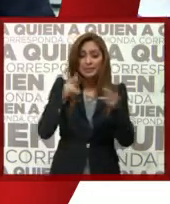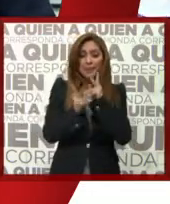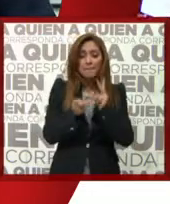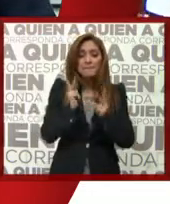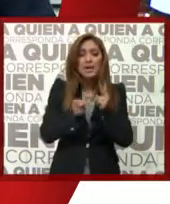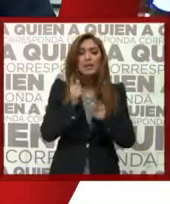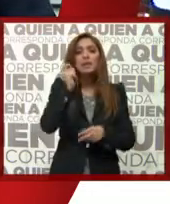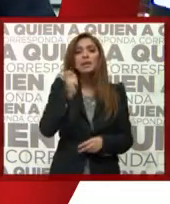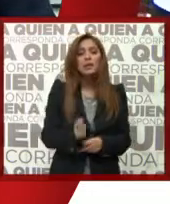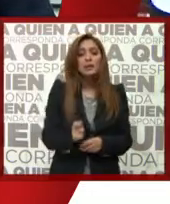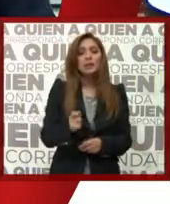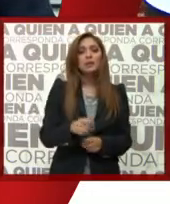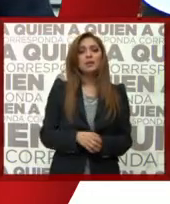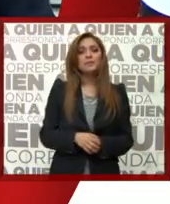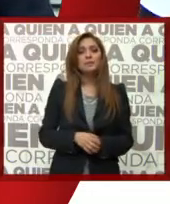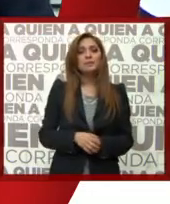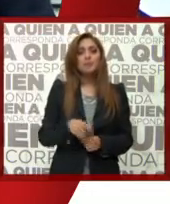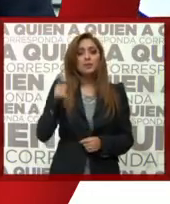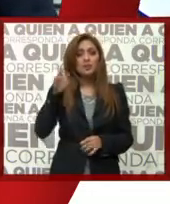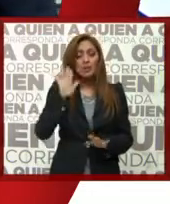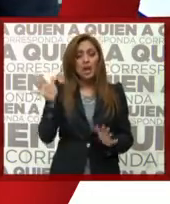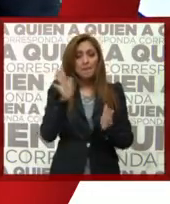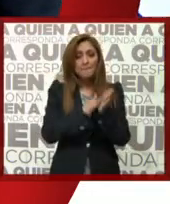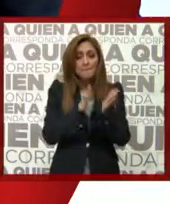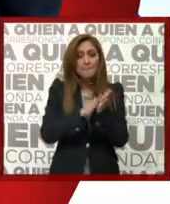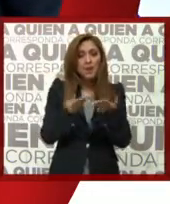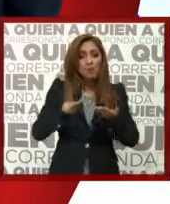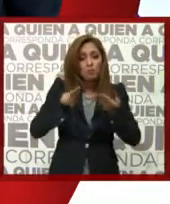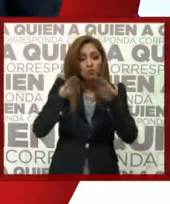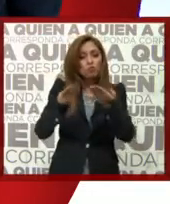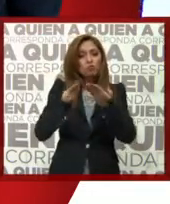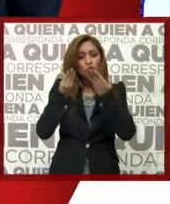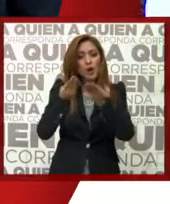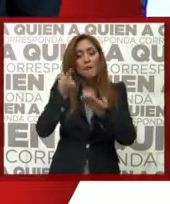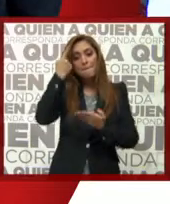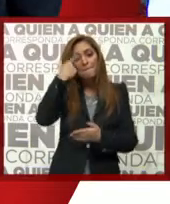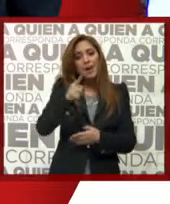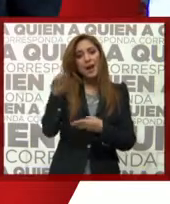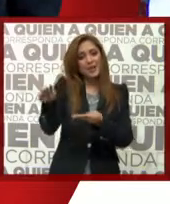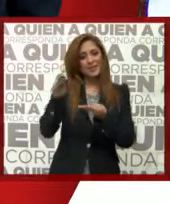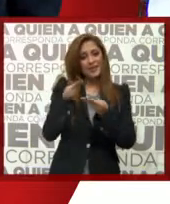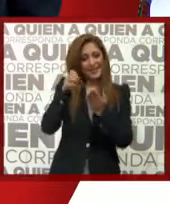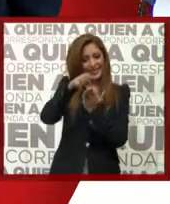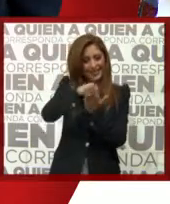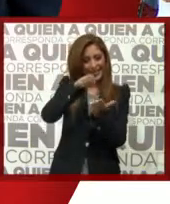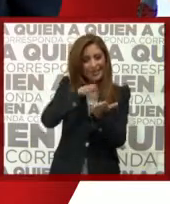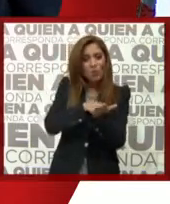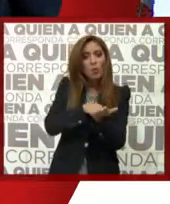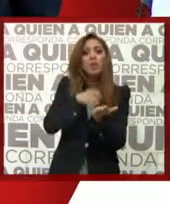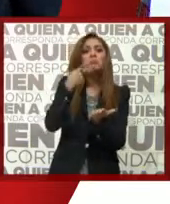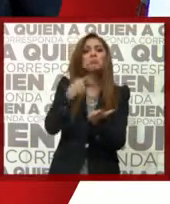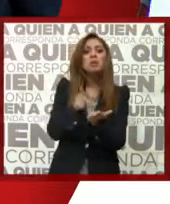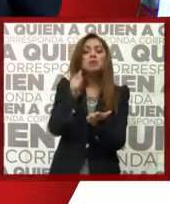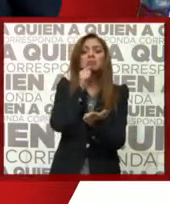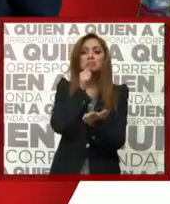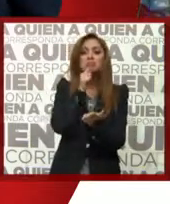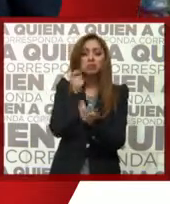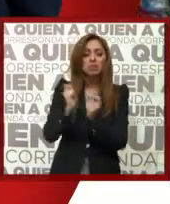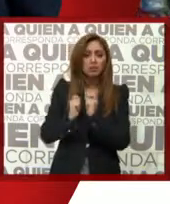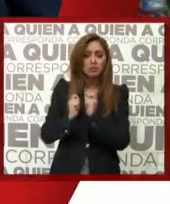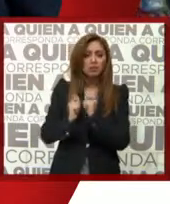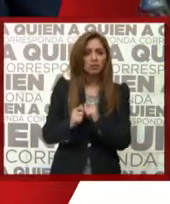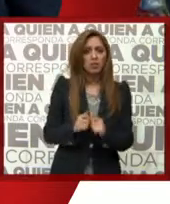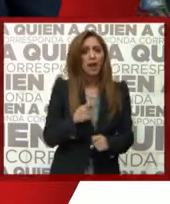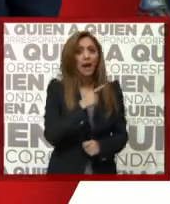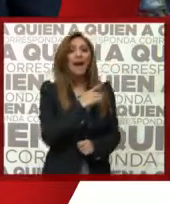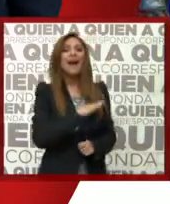Garralda, que ha hecho, presentado todos los trámites necesarios para recibir sus escrituras, pero no se las han dado. Pues felicidades. ¿No te